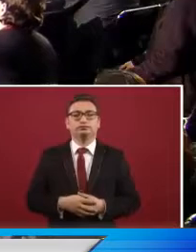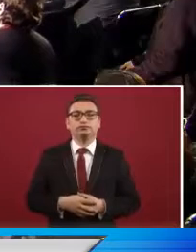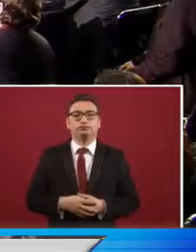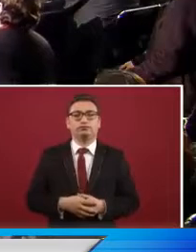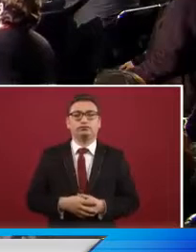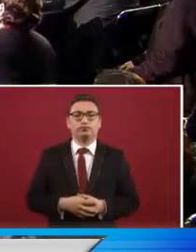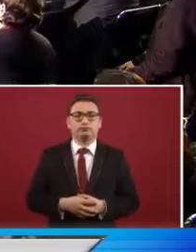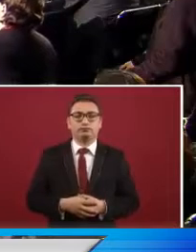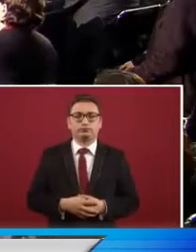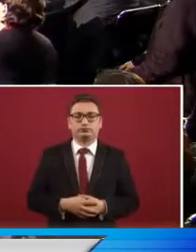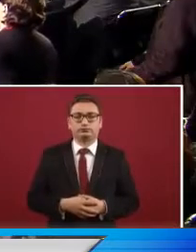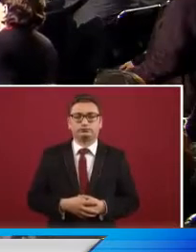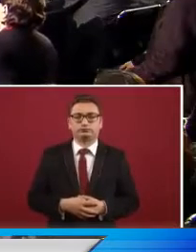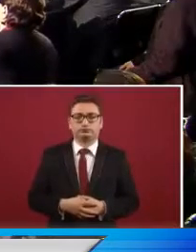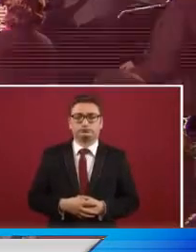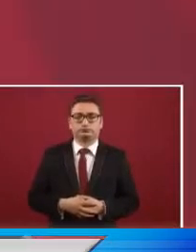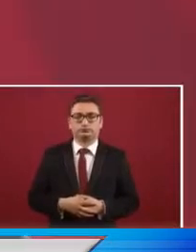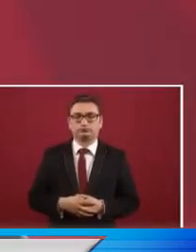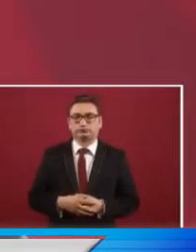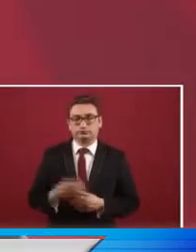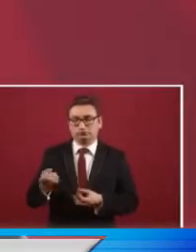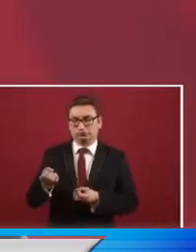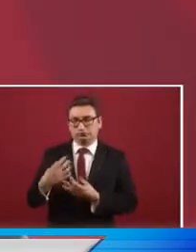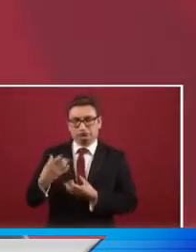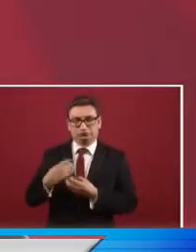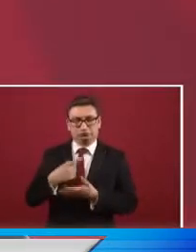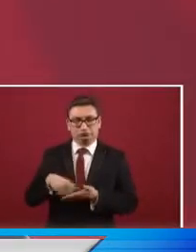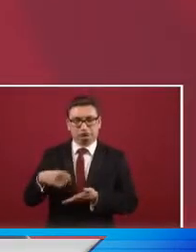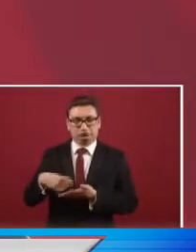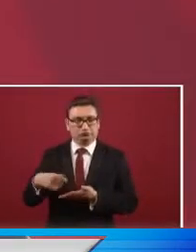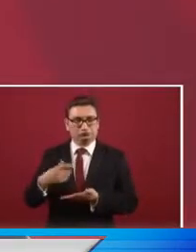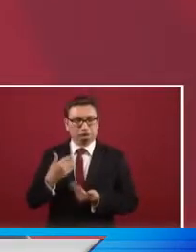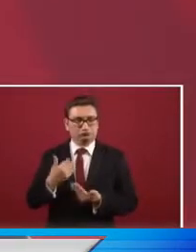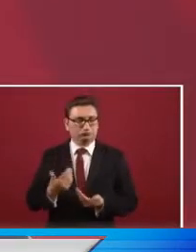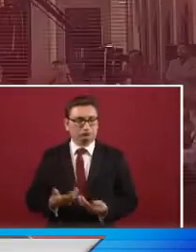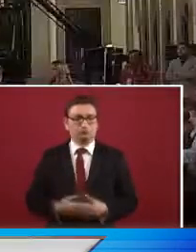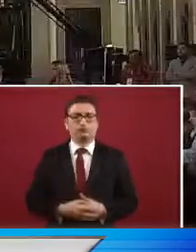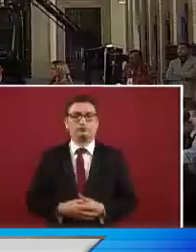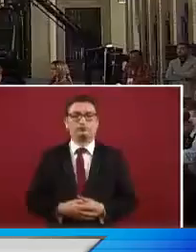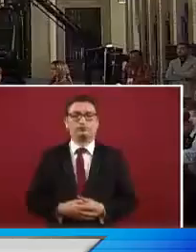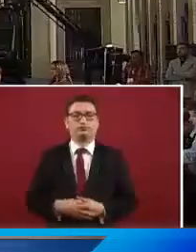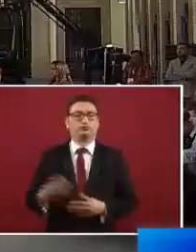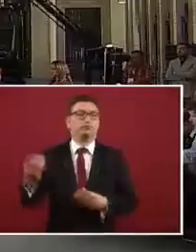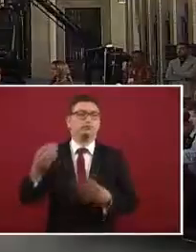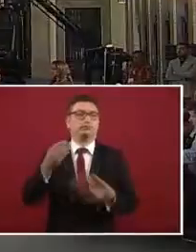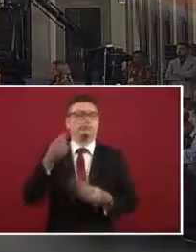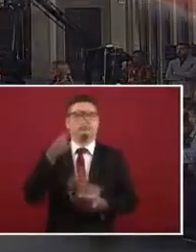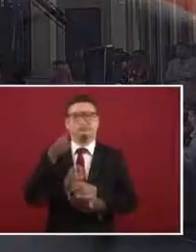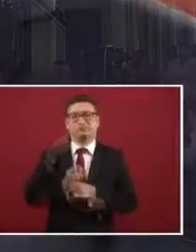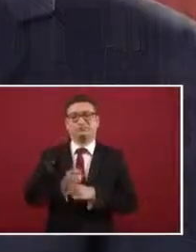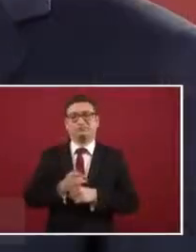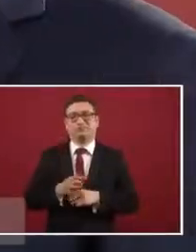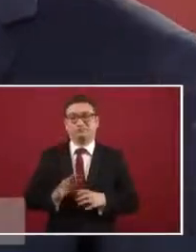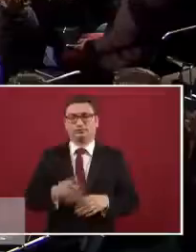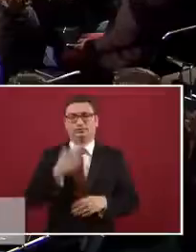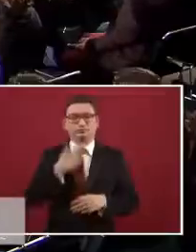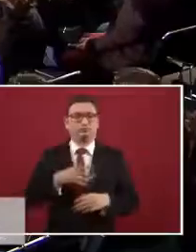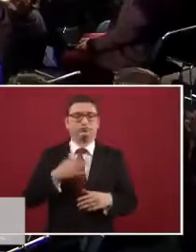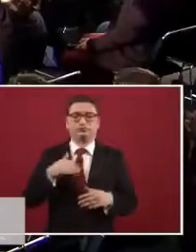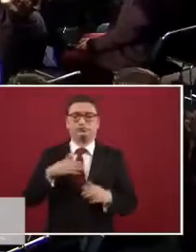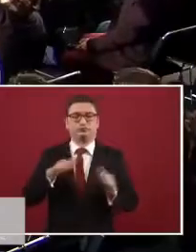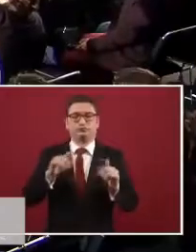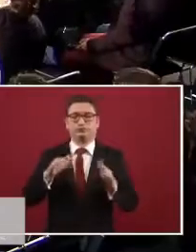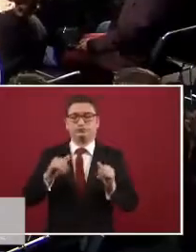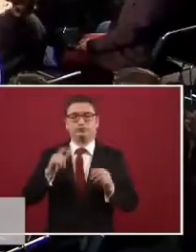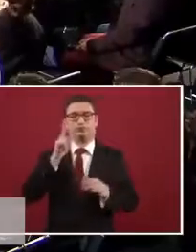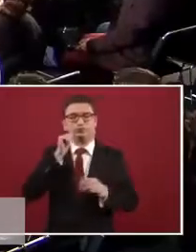estas farmacéuticas son Manlio Fabio Beltrones, Miguel Ángel Osorio Chong y Roberto Madrazo. Me voy,